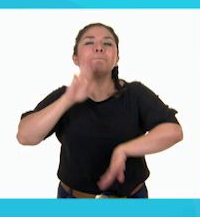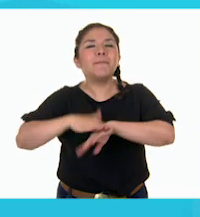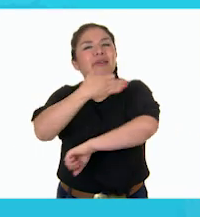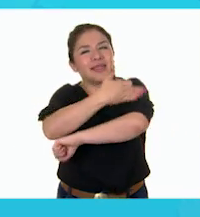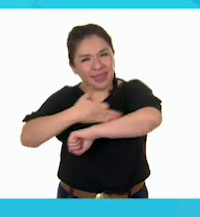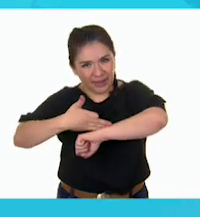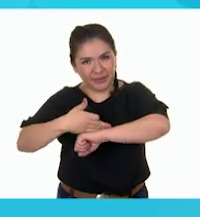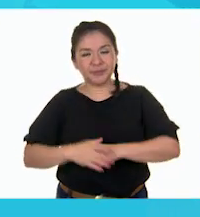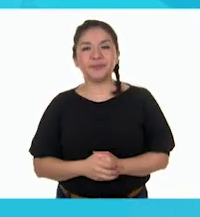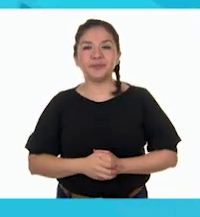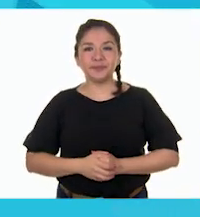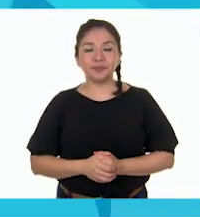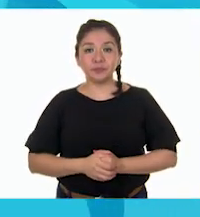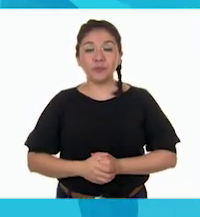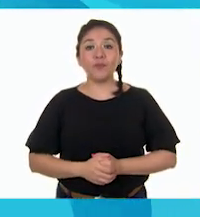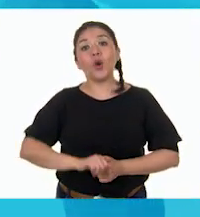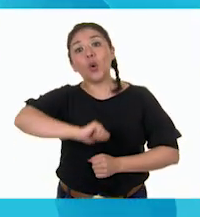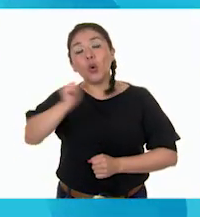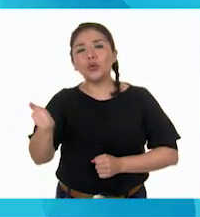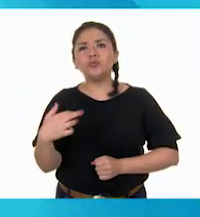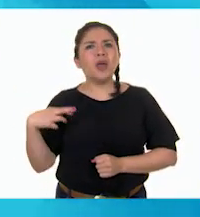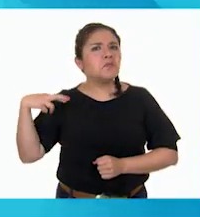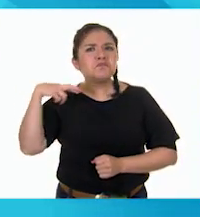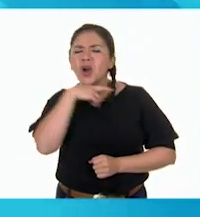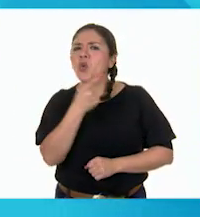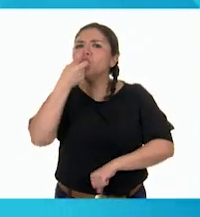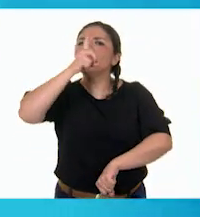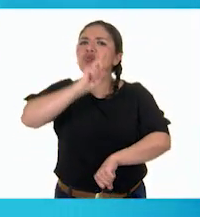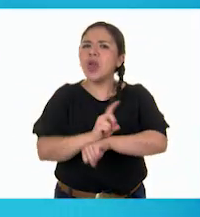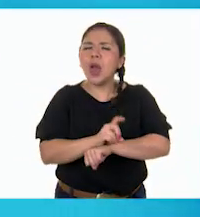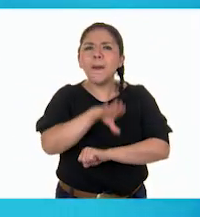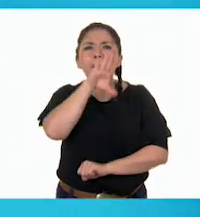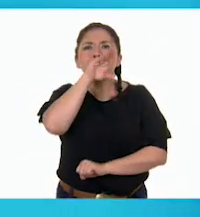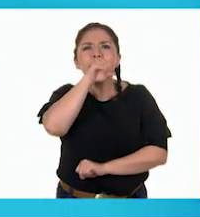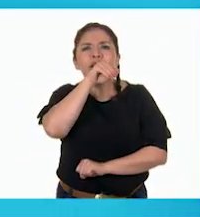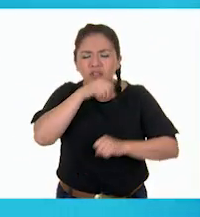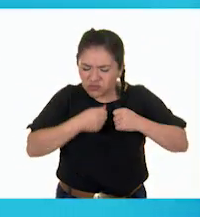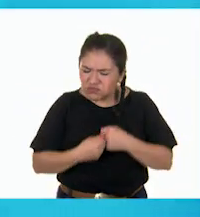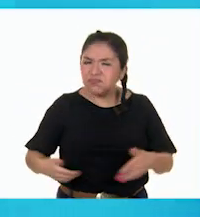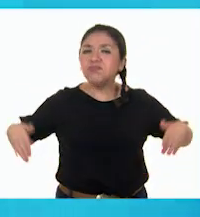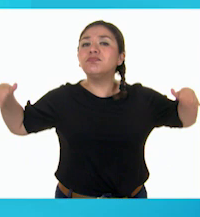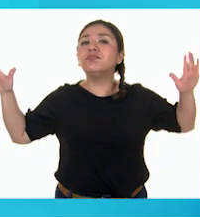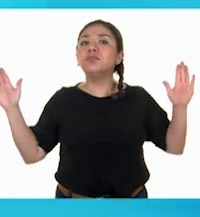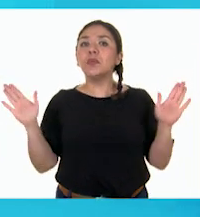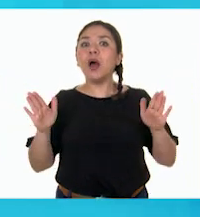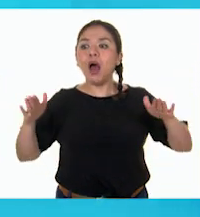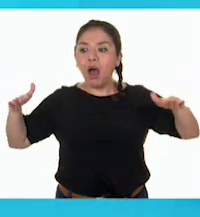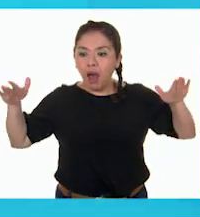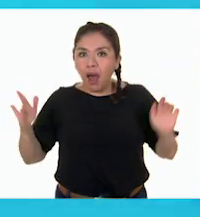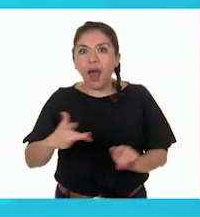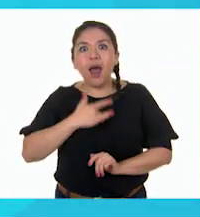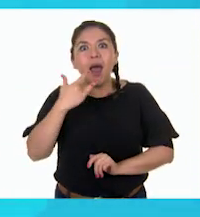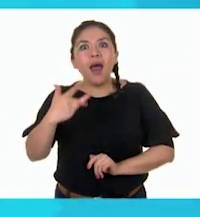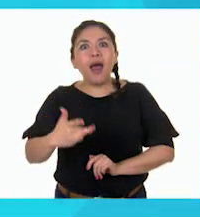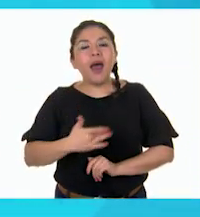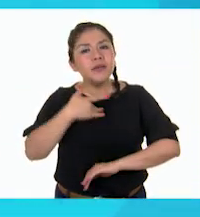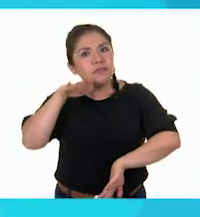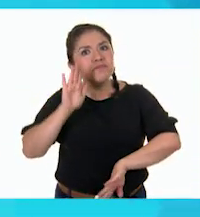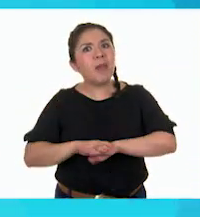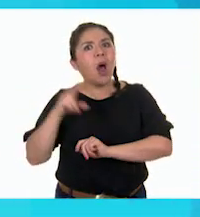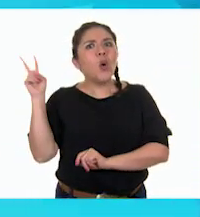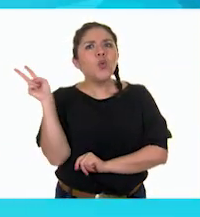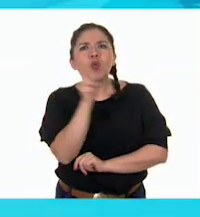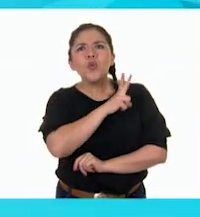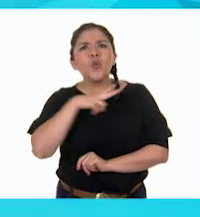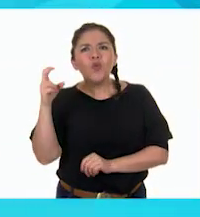Más tarde. Y de pronto un día el patito desplegó las alas y notó que éstas hendían el